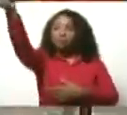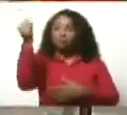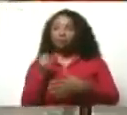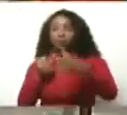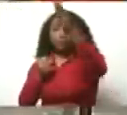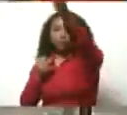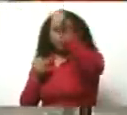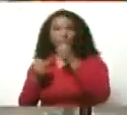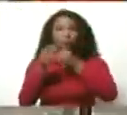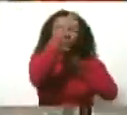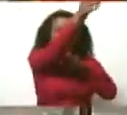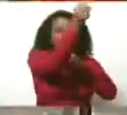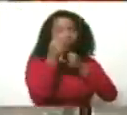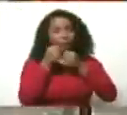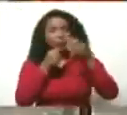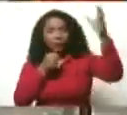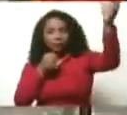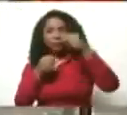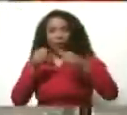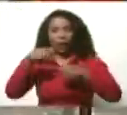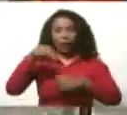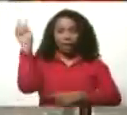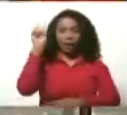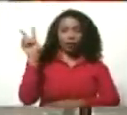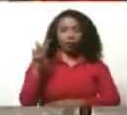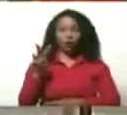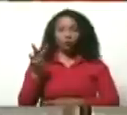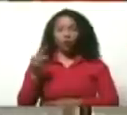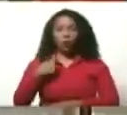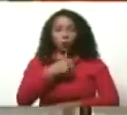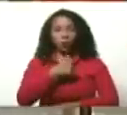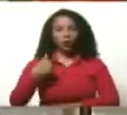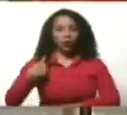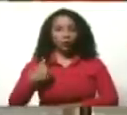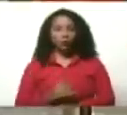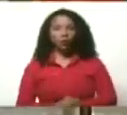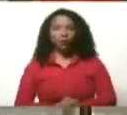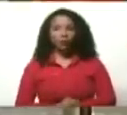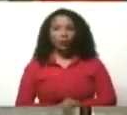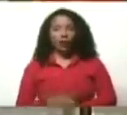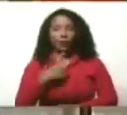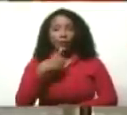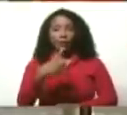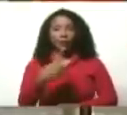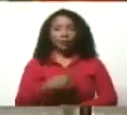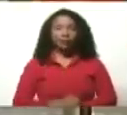respectiva por este caso. Yo quiero destacar